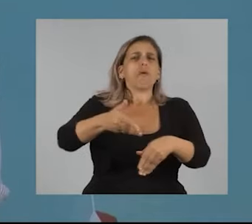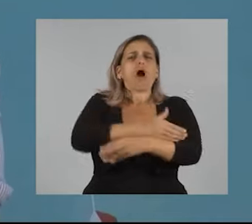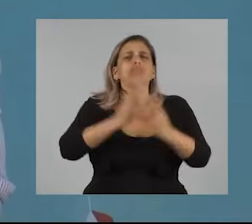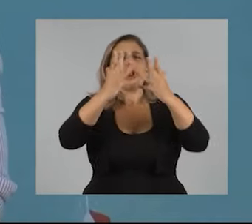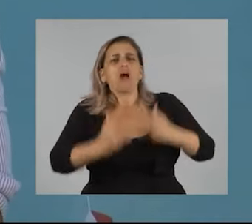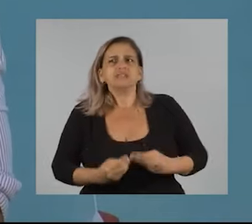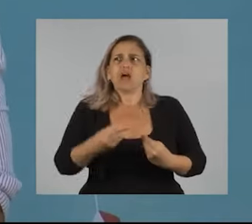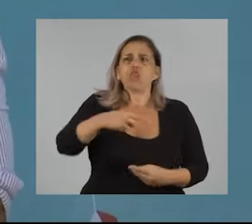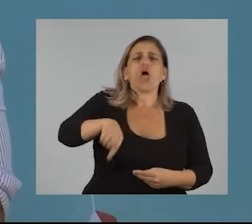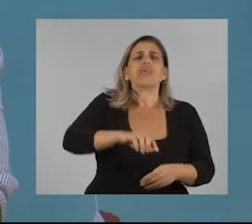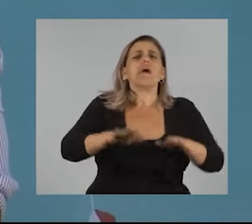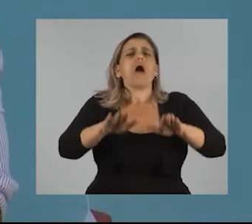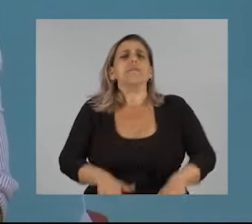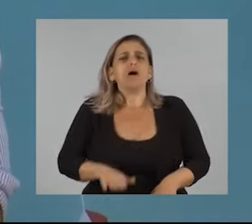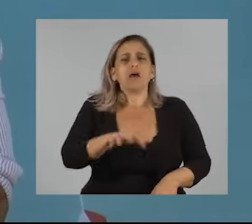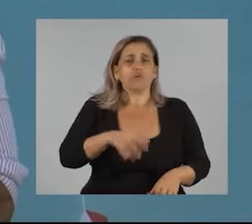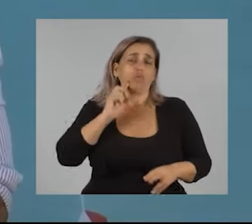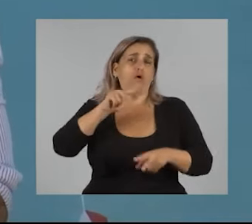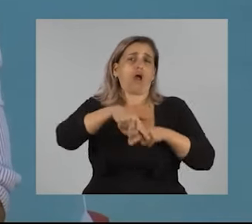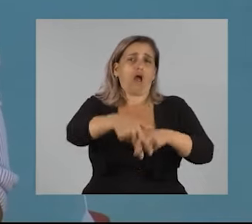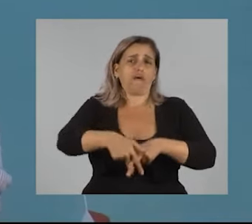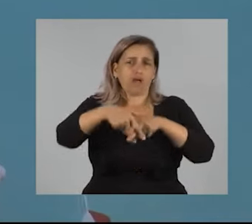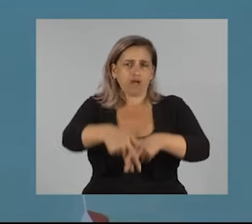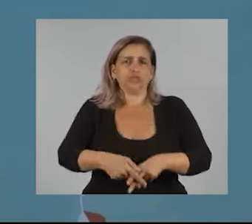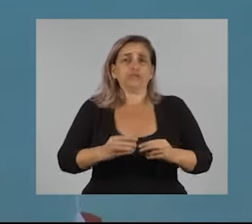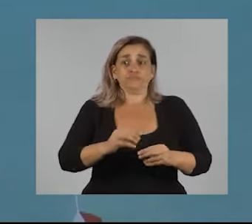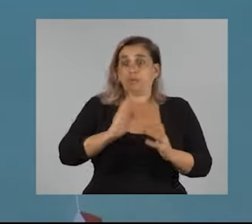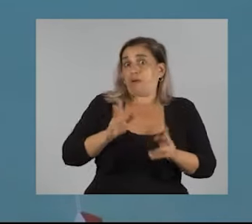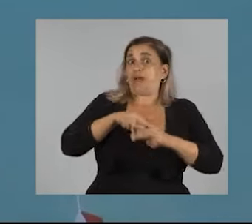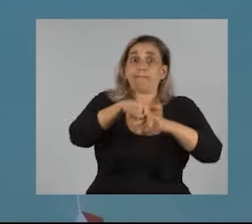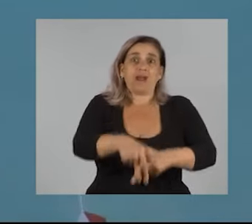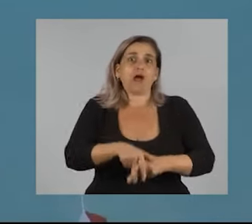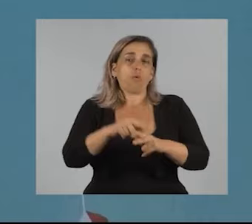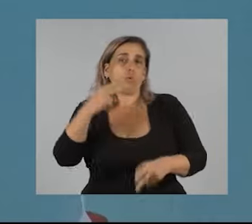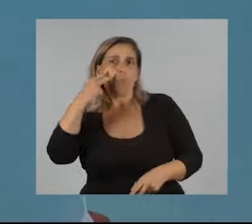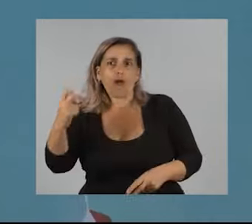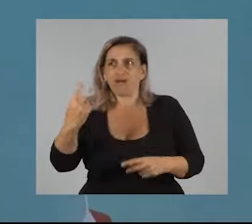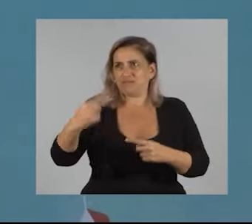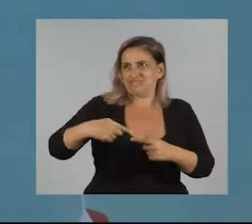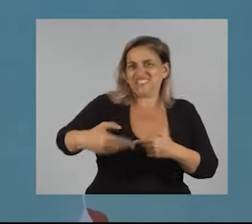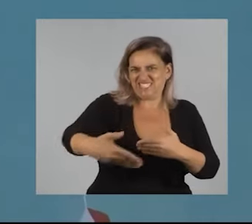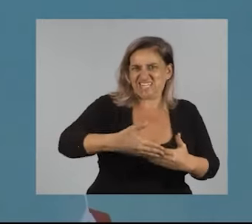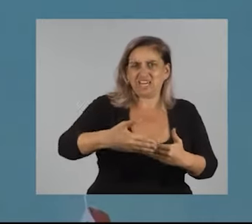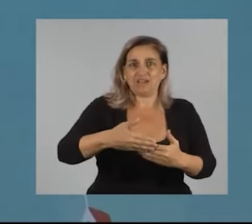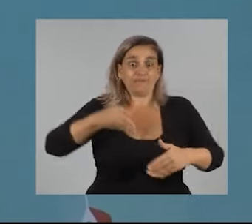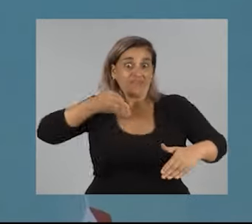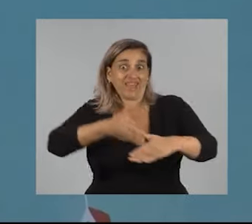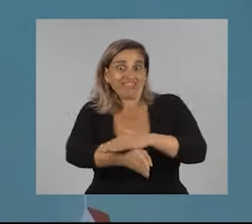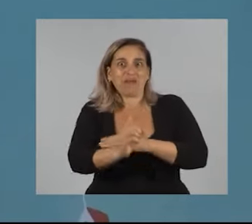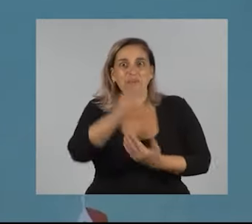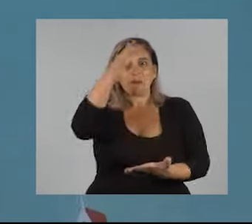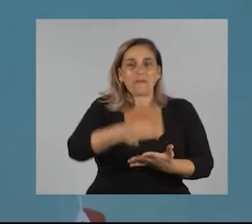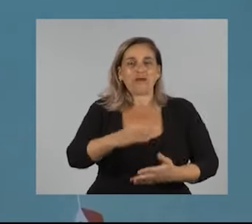parar en esa vuelta a caballo. Y después que paramos en un boliche a unos kilómetros de acá, entramos a